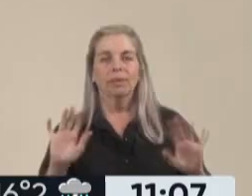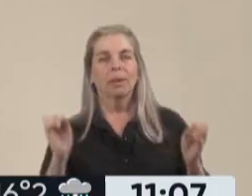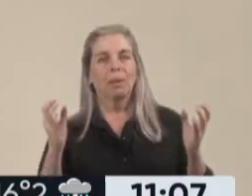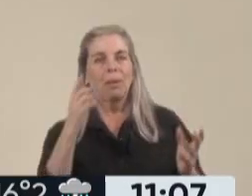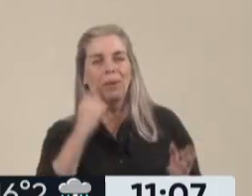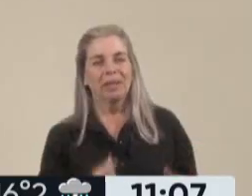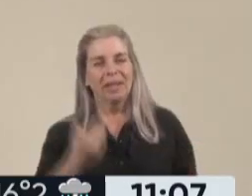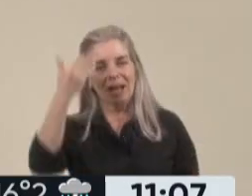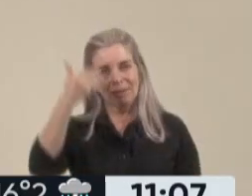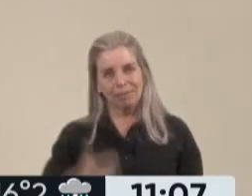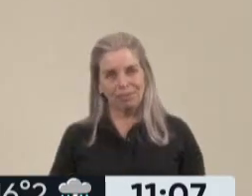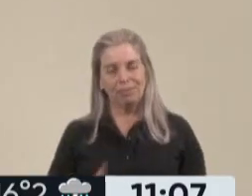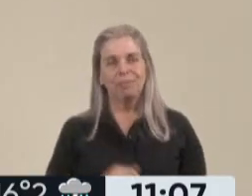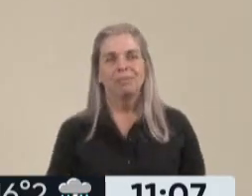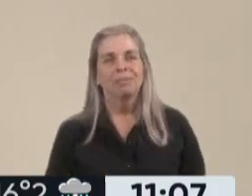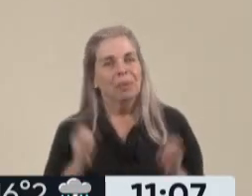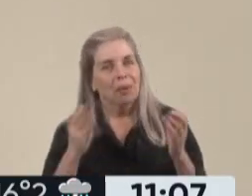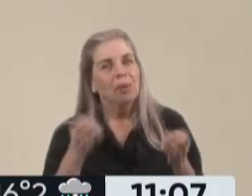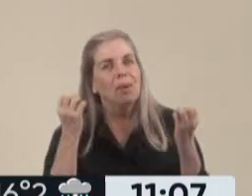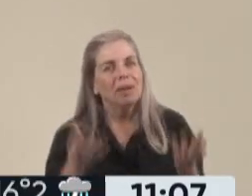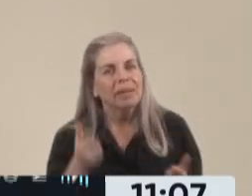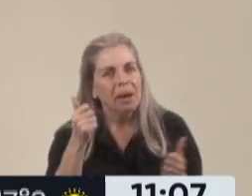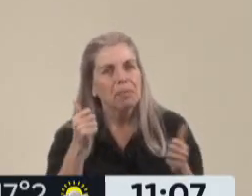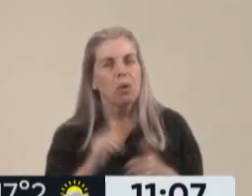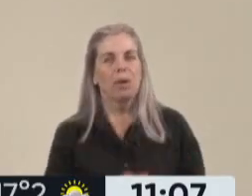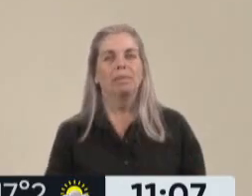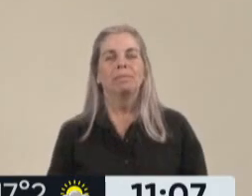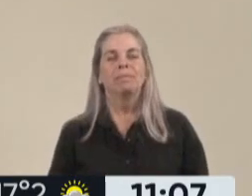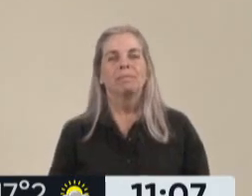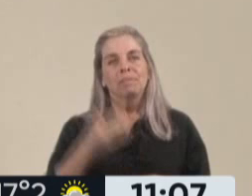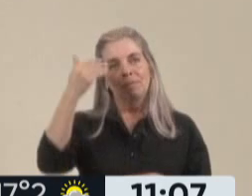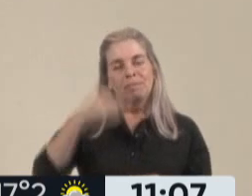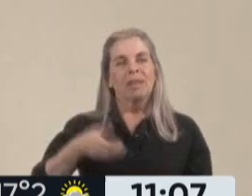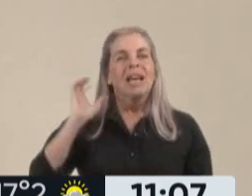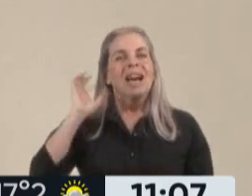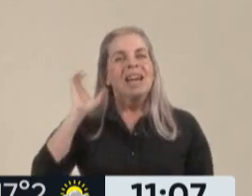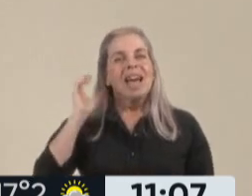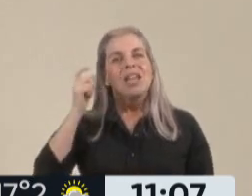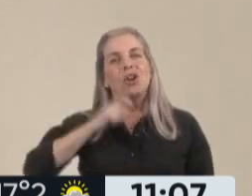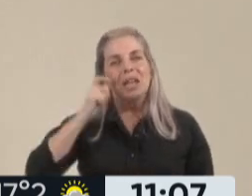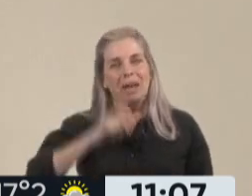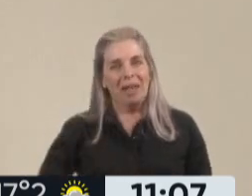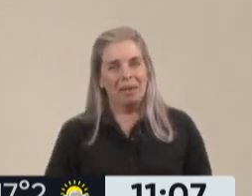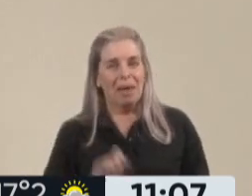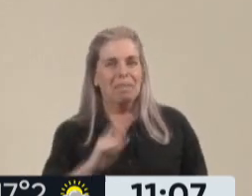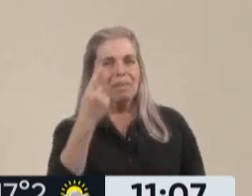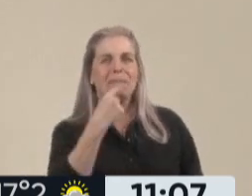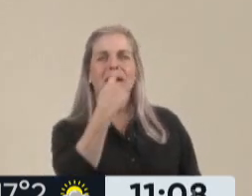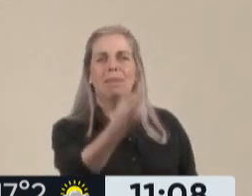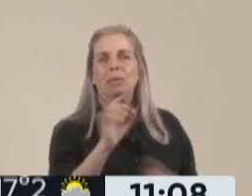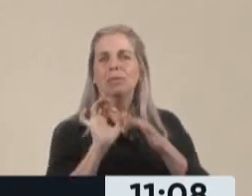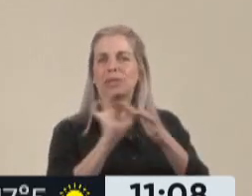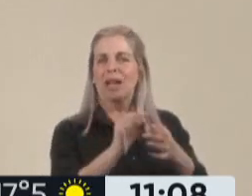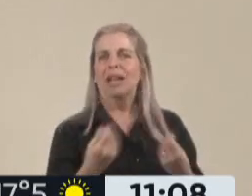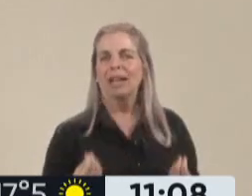buenos días, Manuel. Miguel Nicolich, muy bien, muchas gracias. Miguel Nicolich, Radio Rivadavia. La primera pregunta tiene que ver con